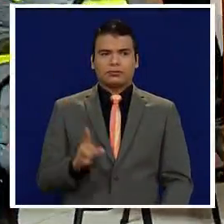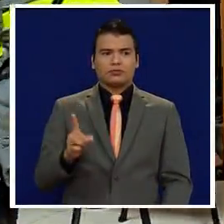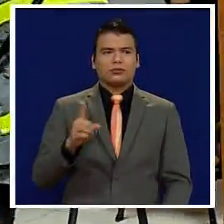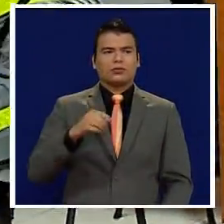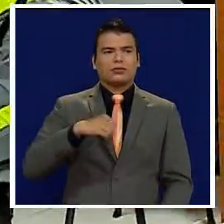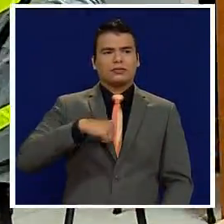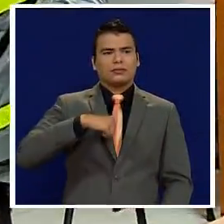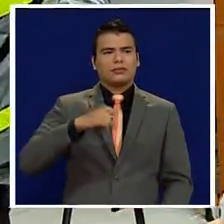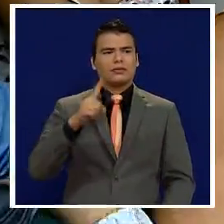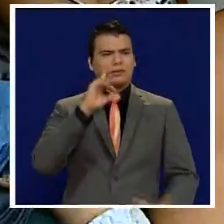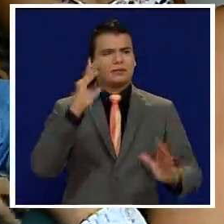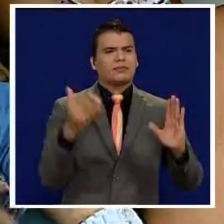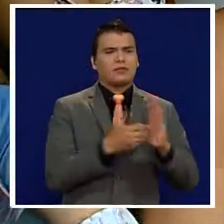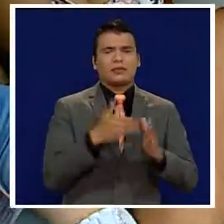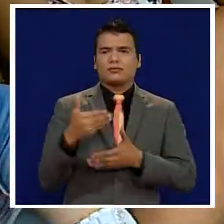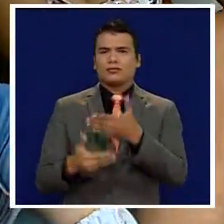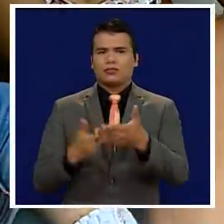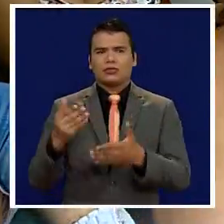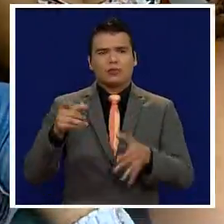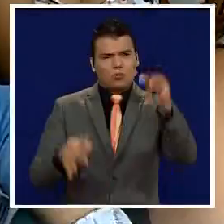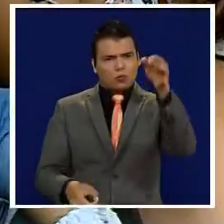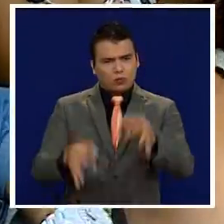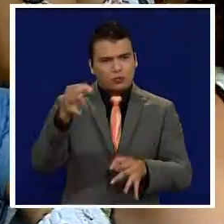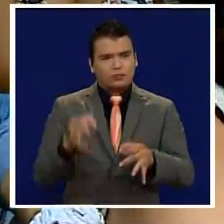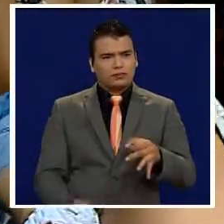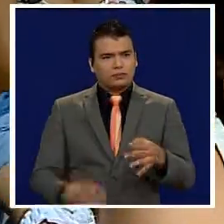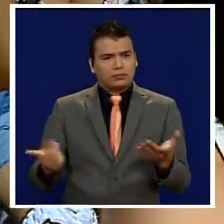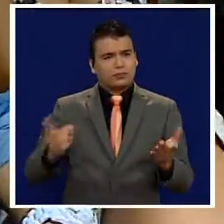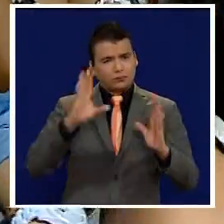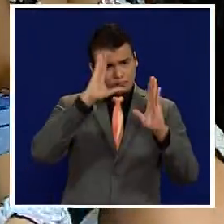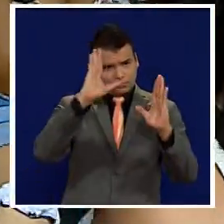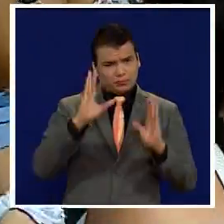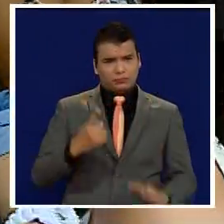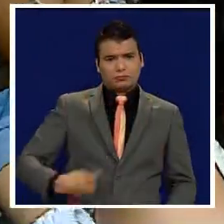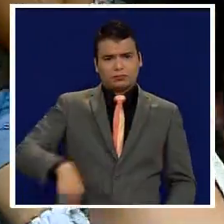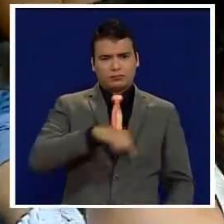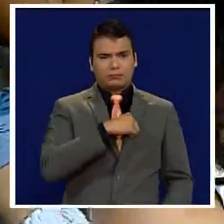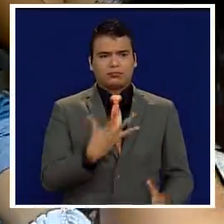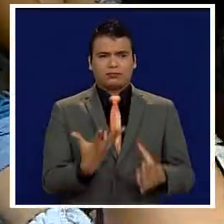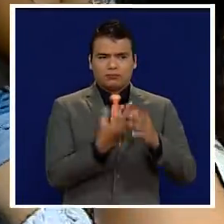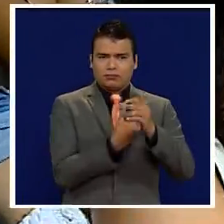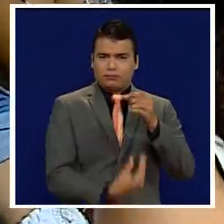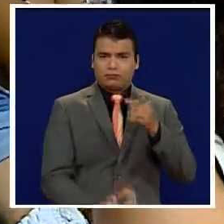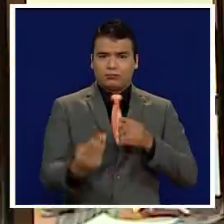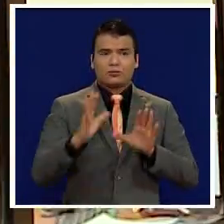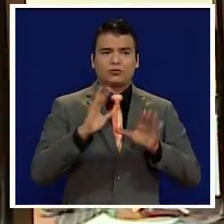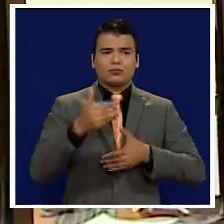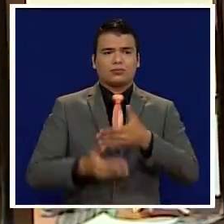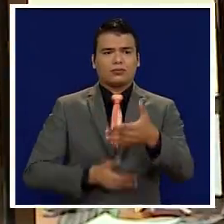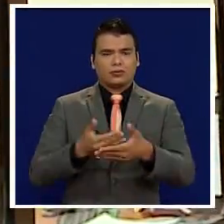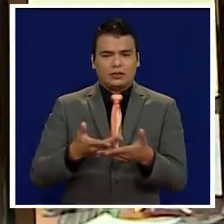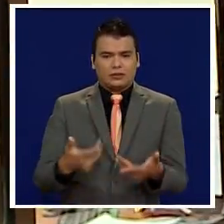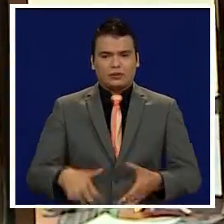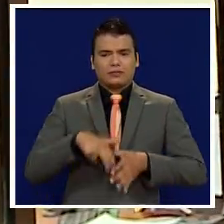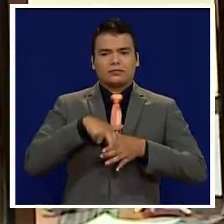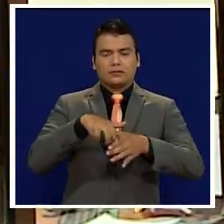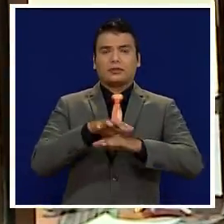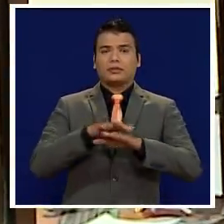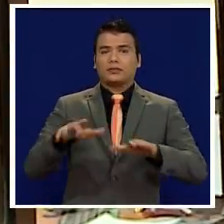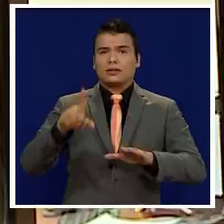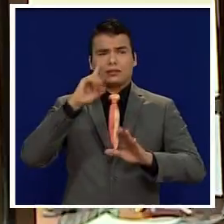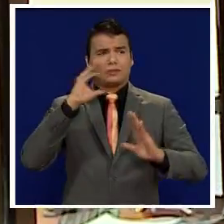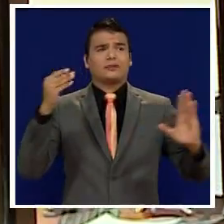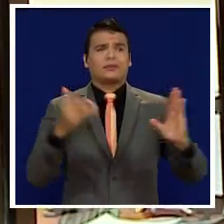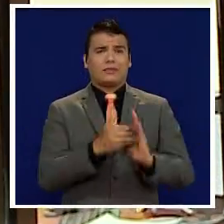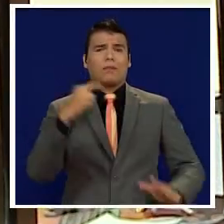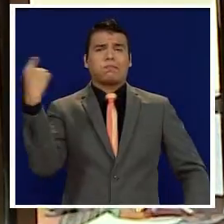demás procesos judiciales para ser incluidos dentro del principal sistema de transporte. Nosotros hemos puesto unas demandas, toda la